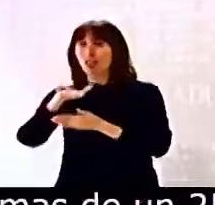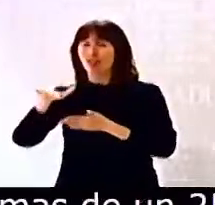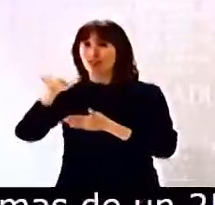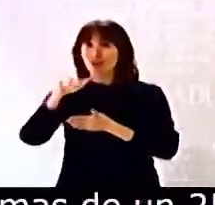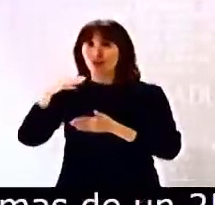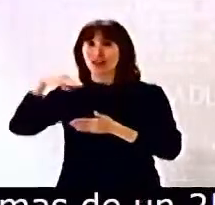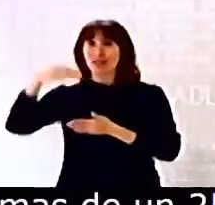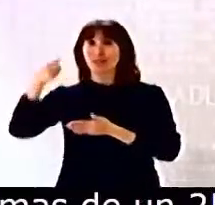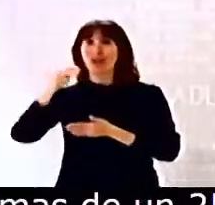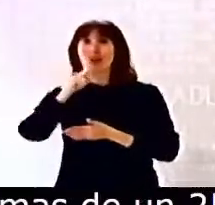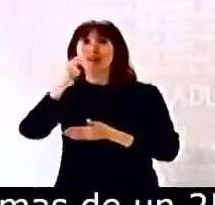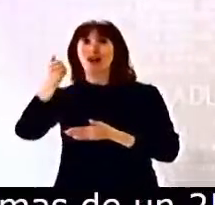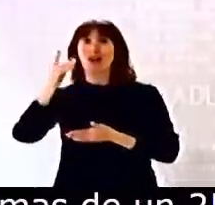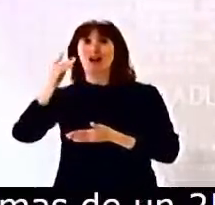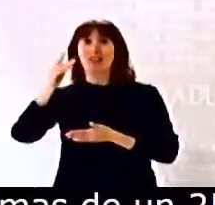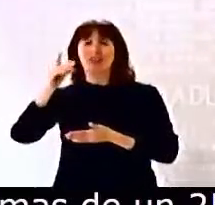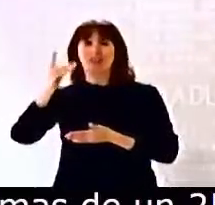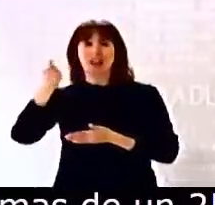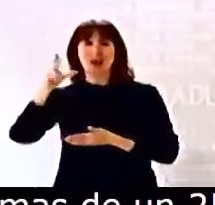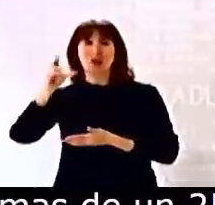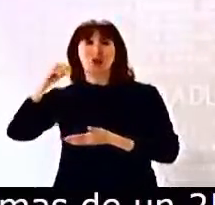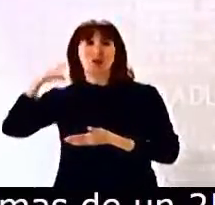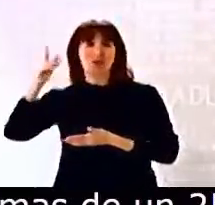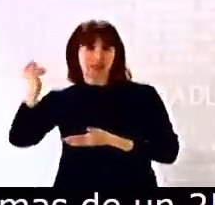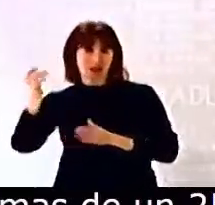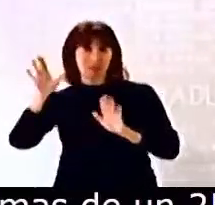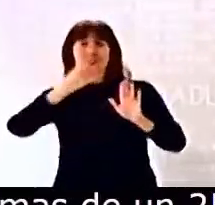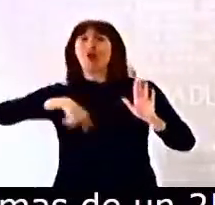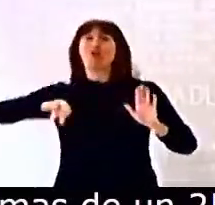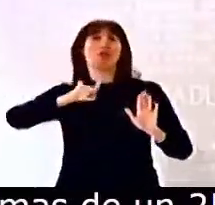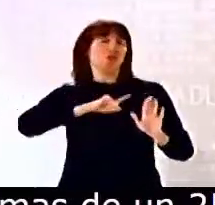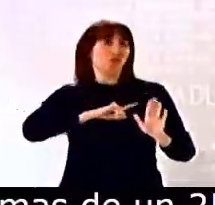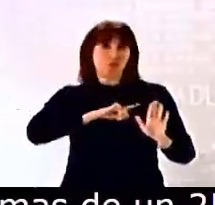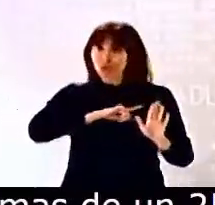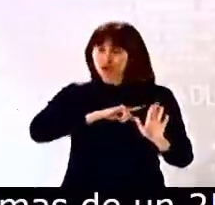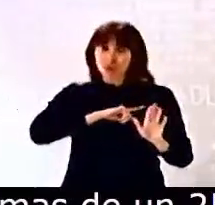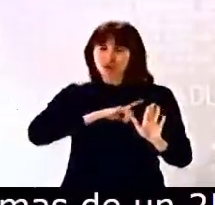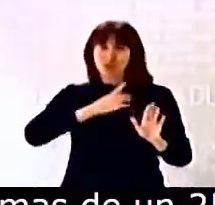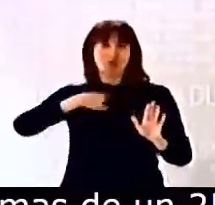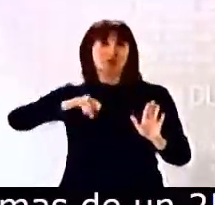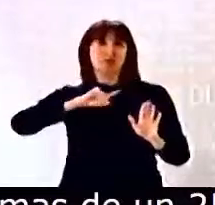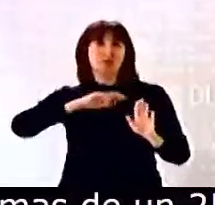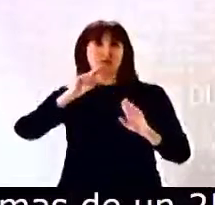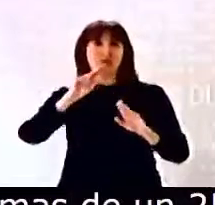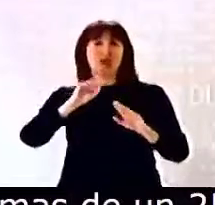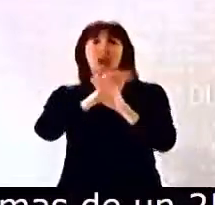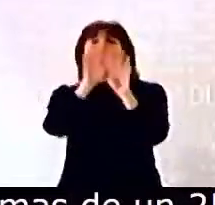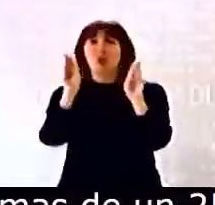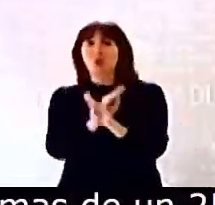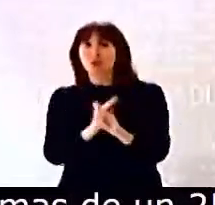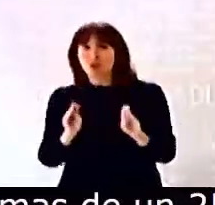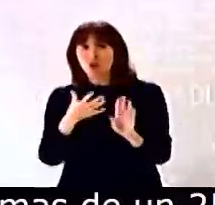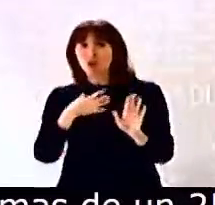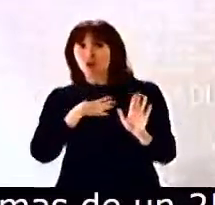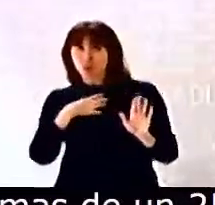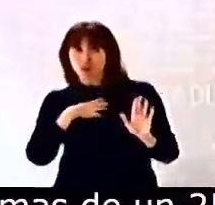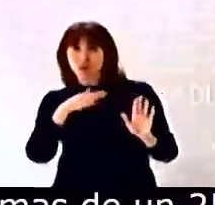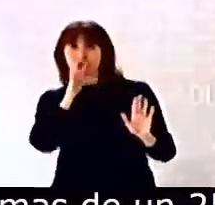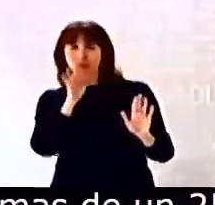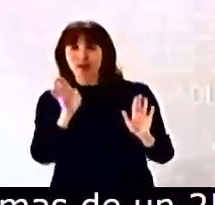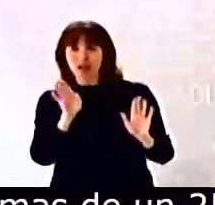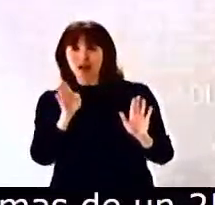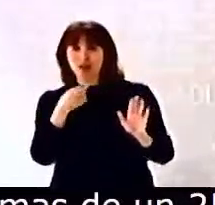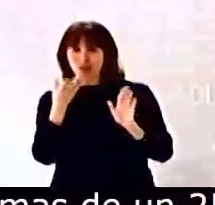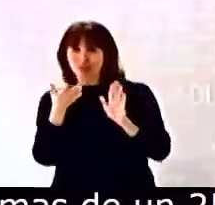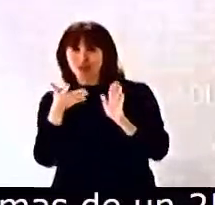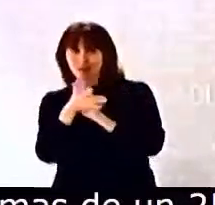Centro Nacional de Microbiología. Pero nosotros no podemos todavía llegar a esa conclusión. No sé si ahora lo he explicado mejor.